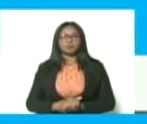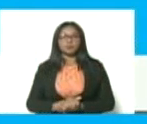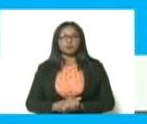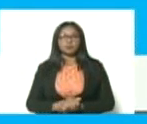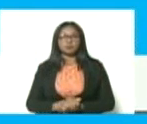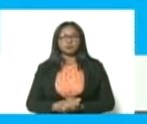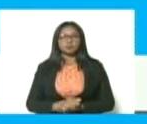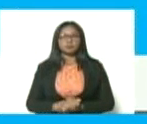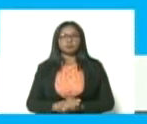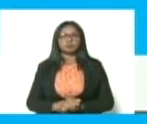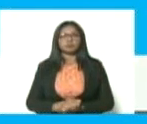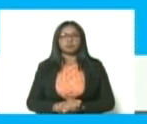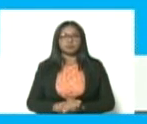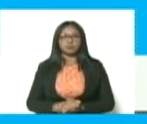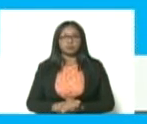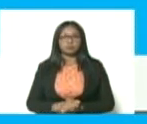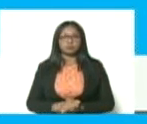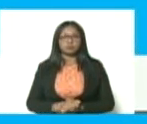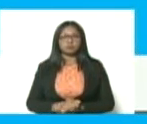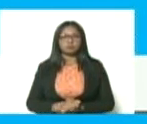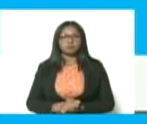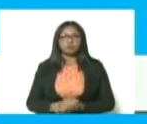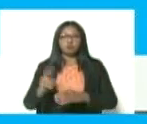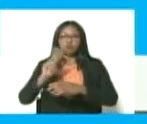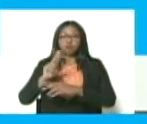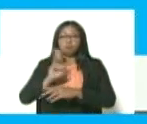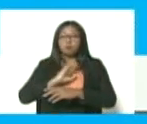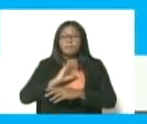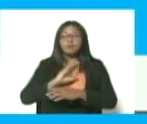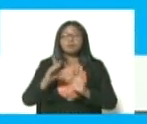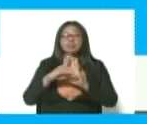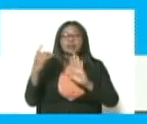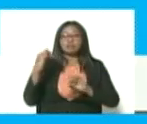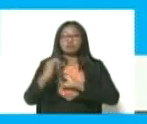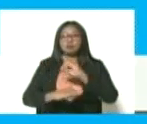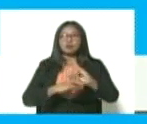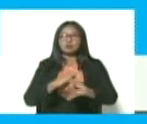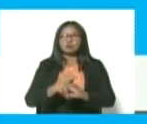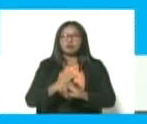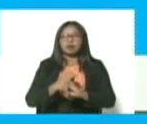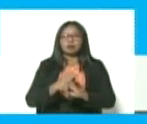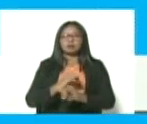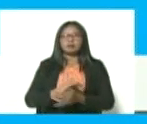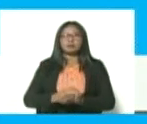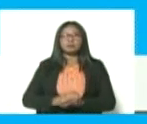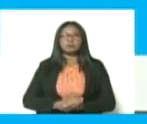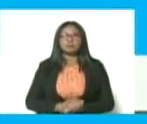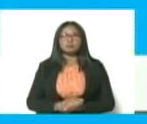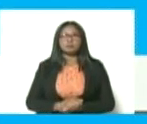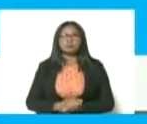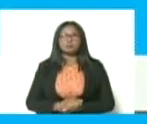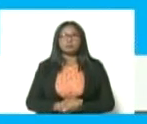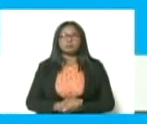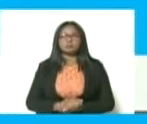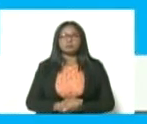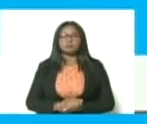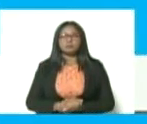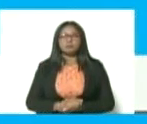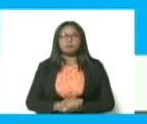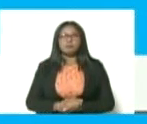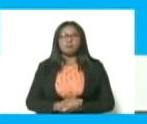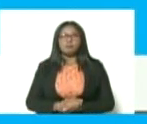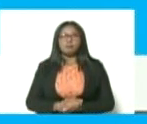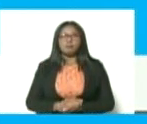en el uso del derecho internacional de entonces, el utis possidetis juris,